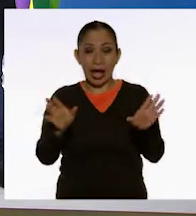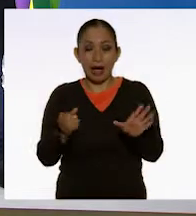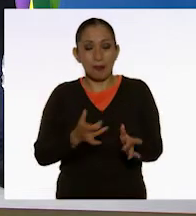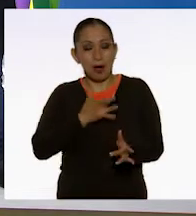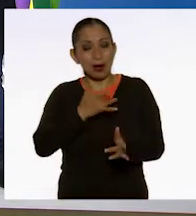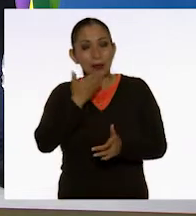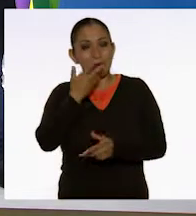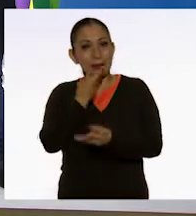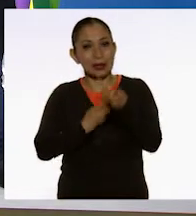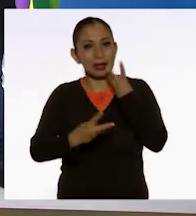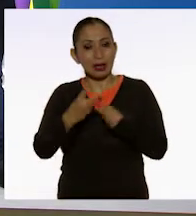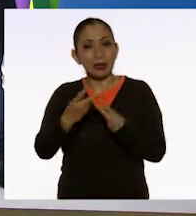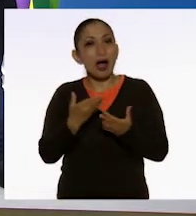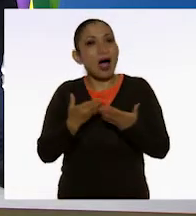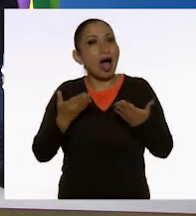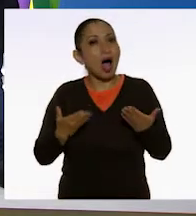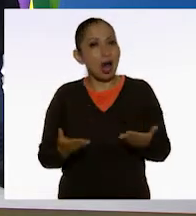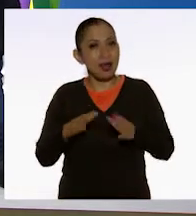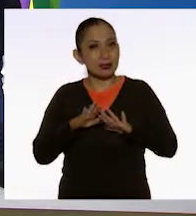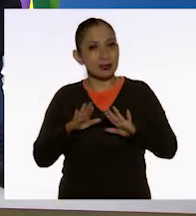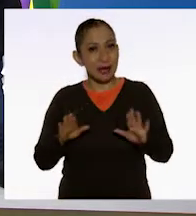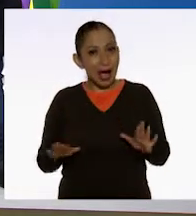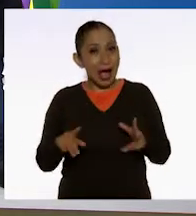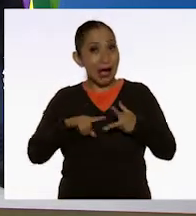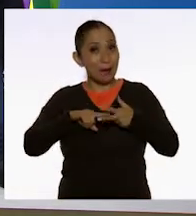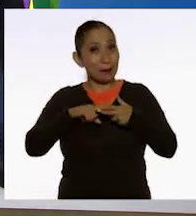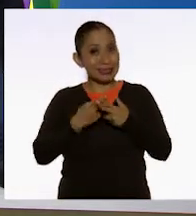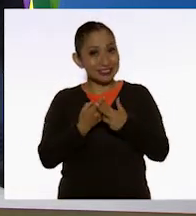emotiva bienvenida, ¿qué le parece si